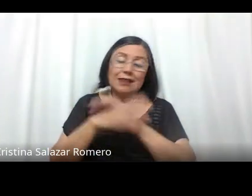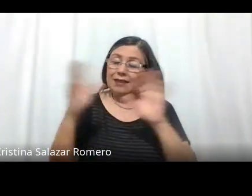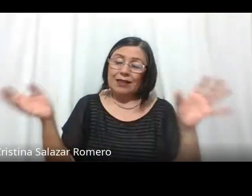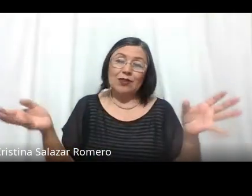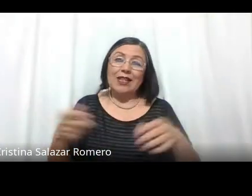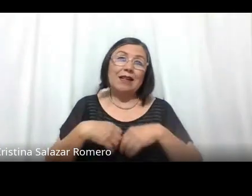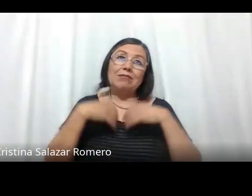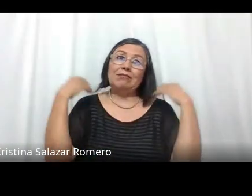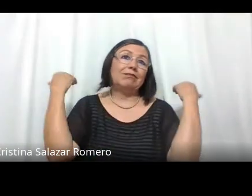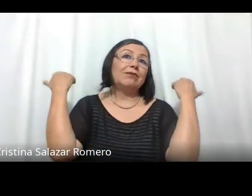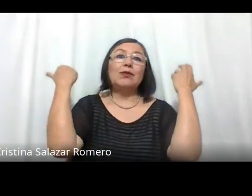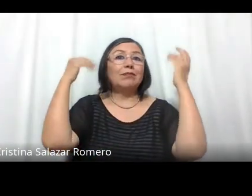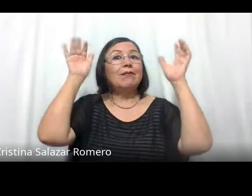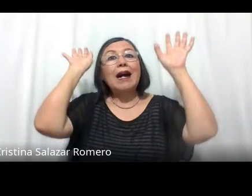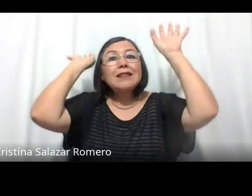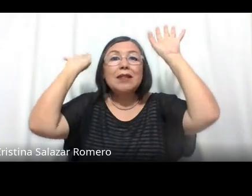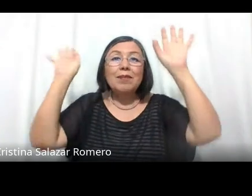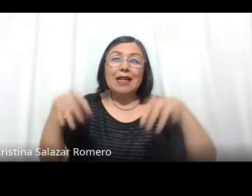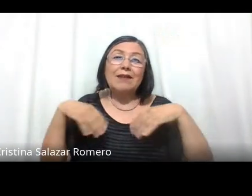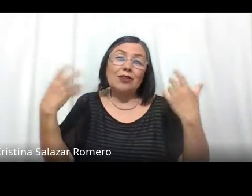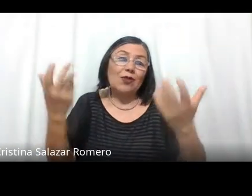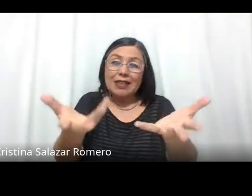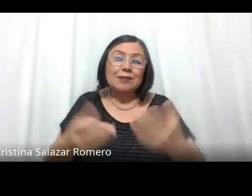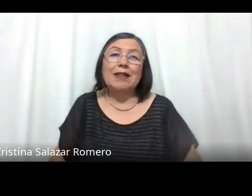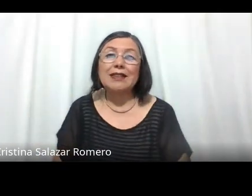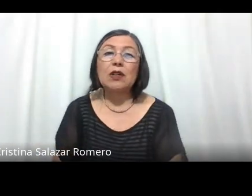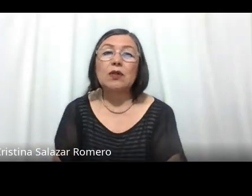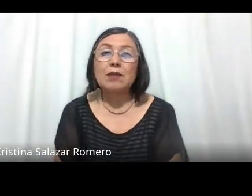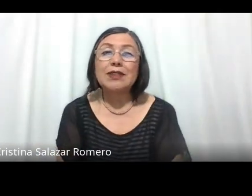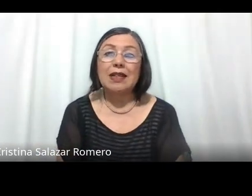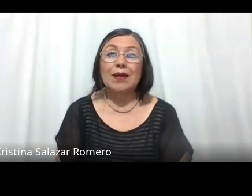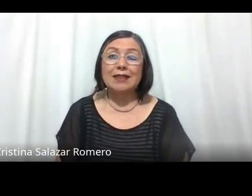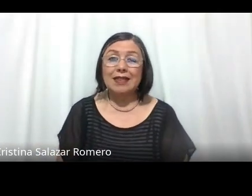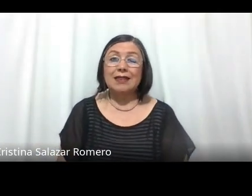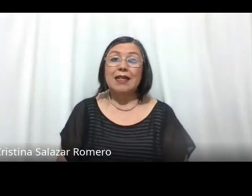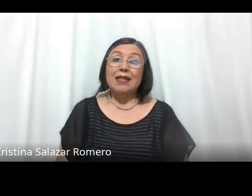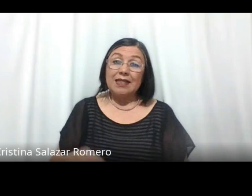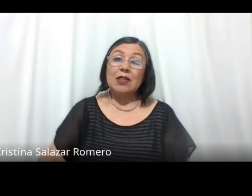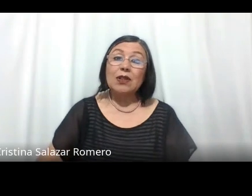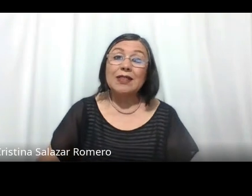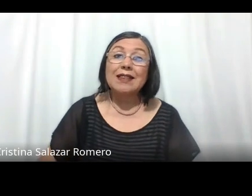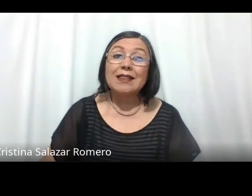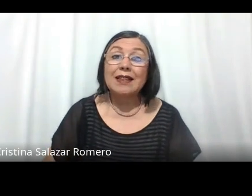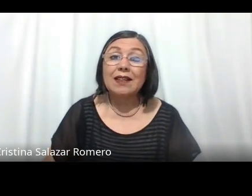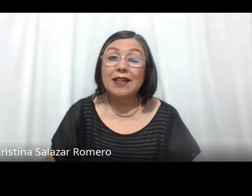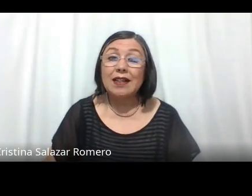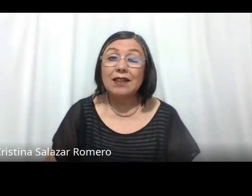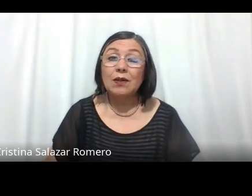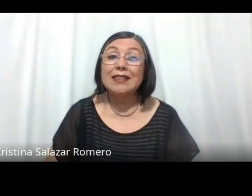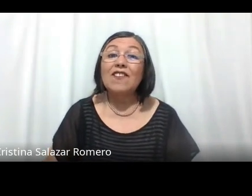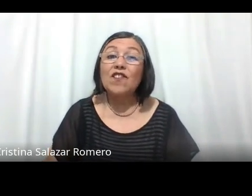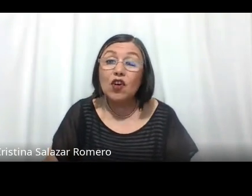combinadas nos dan más de 1000 palabras, todas las palabras que encontramos en lengua de señas. Y eso es lo que ustedes se tienen que